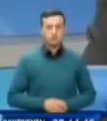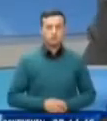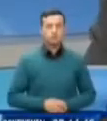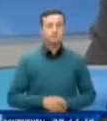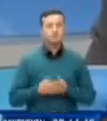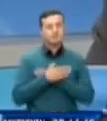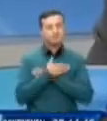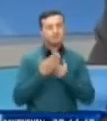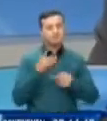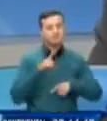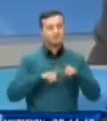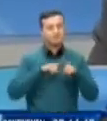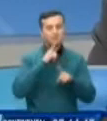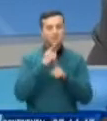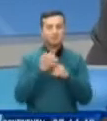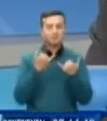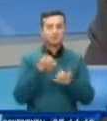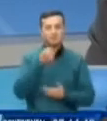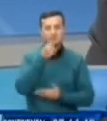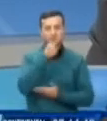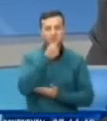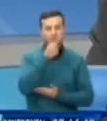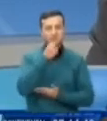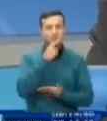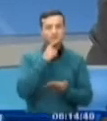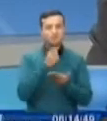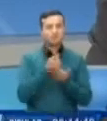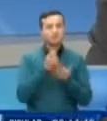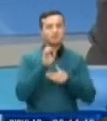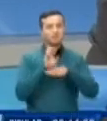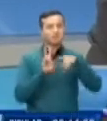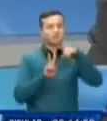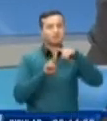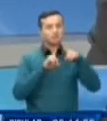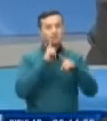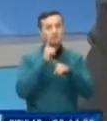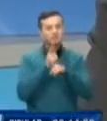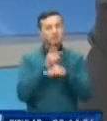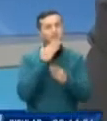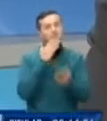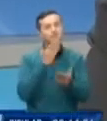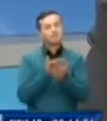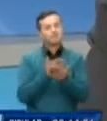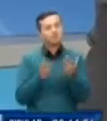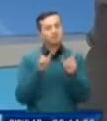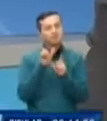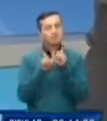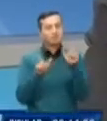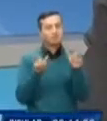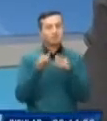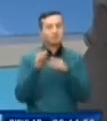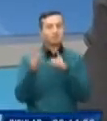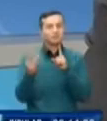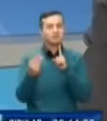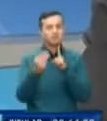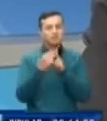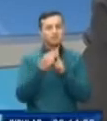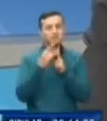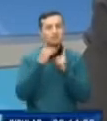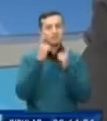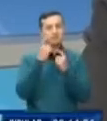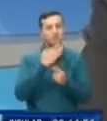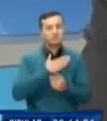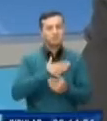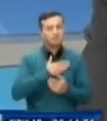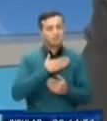bienvenidos amigos televidentes a pensamiento crítico aquí en ecuador tv por cierto muchas gracias a las personas que me han escrito preguntándome por